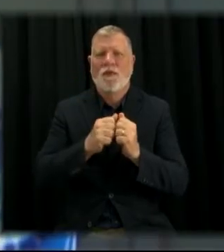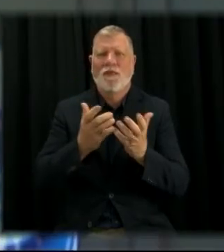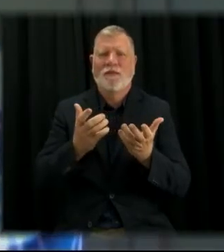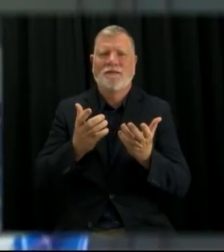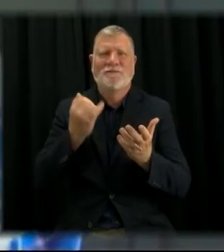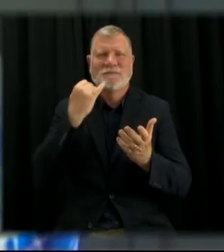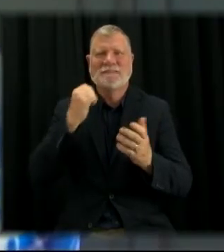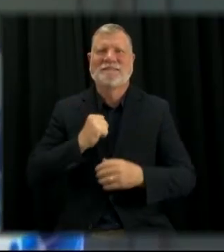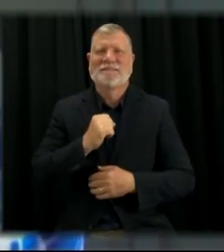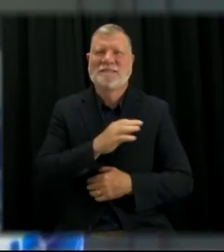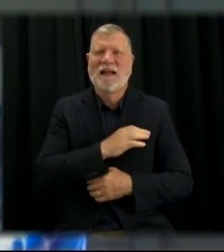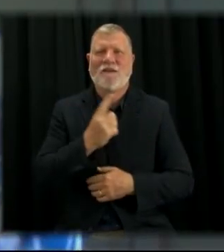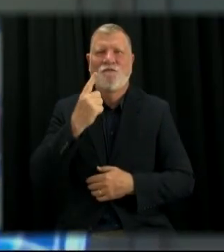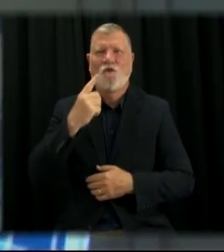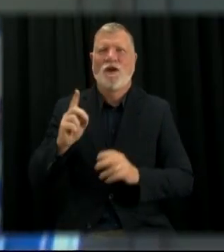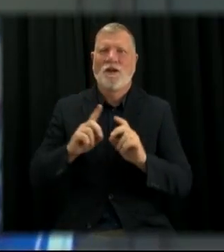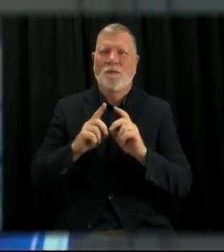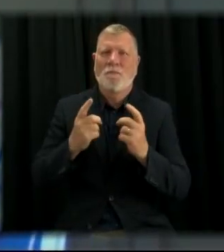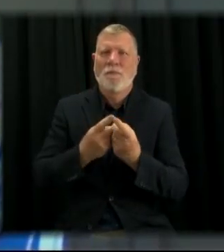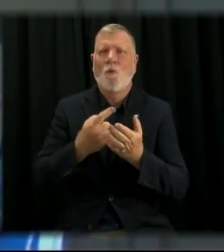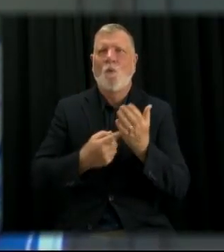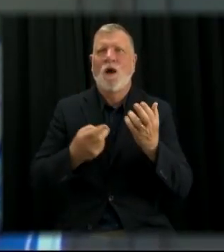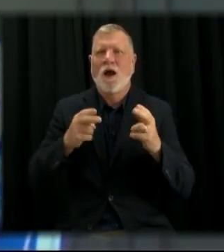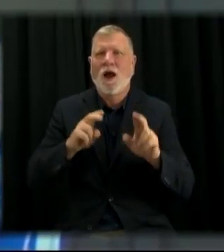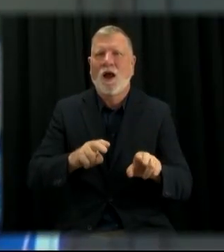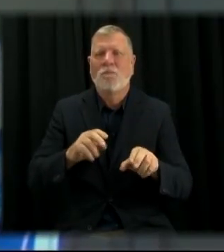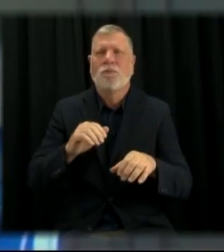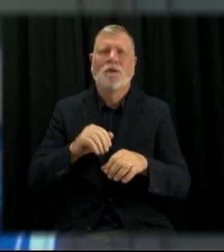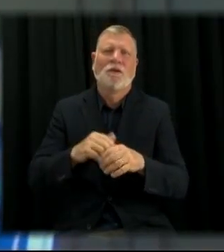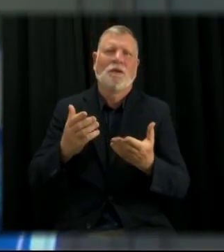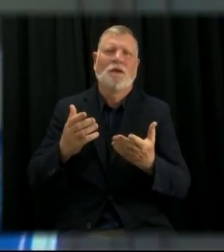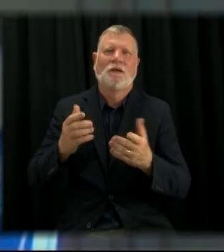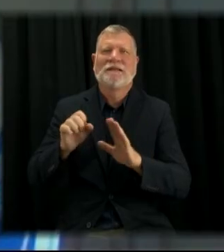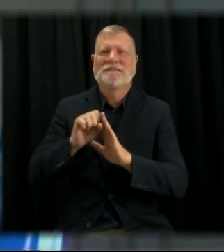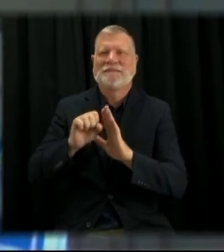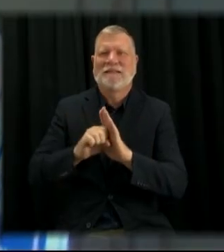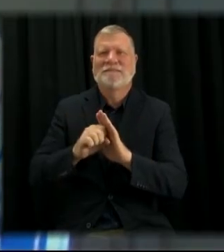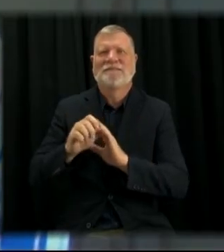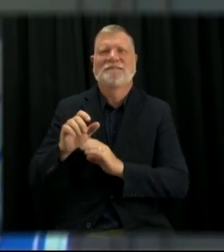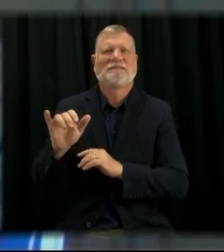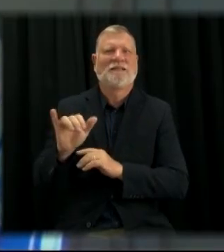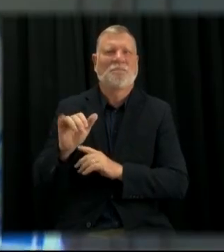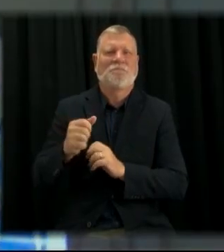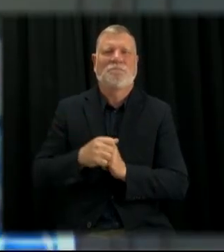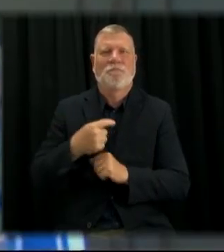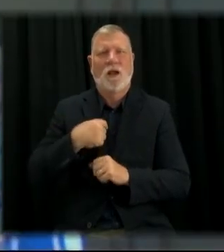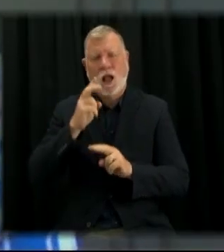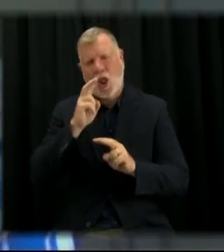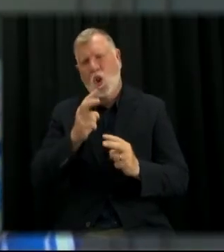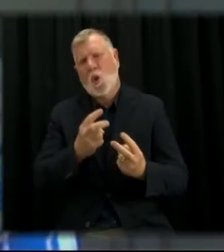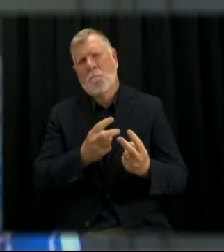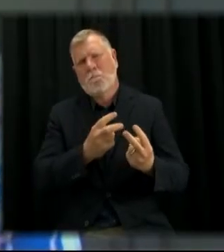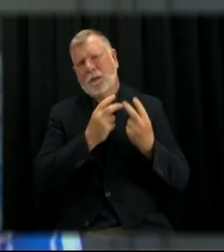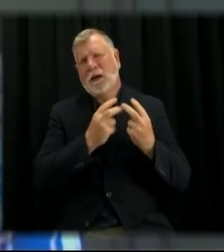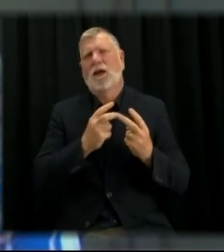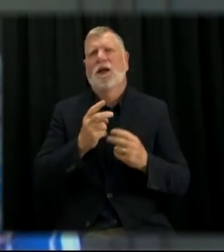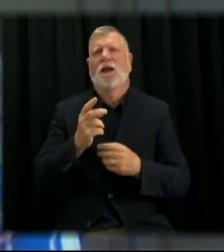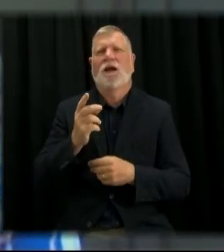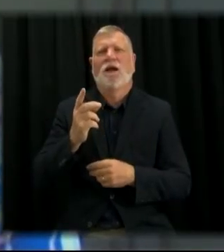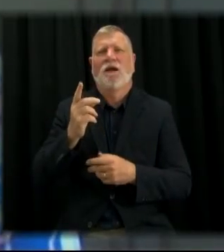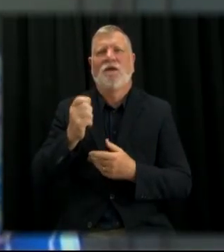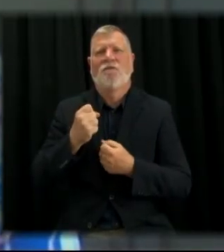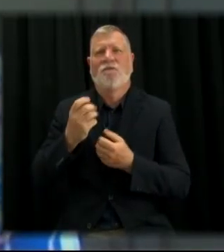evaluaciones, los personal dentro de los departamentos. en comparación con lo que pasa en los Estados Unidos.